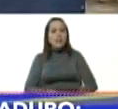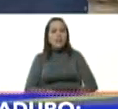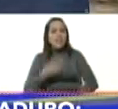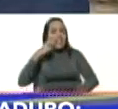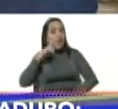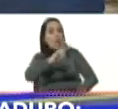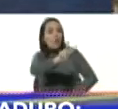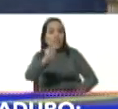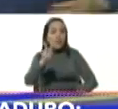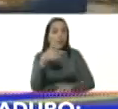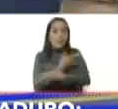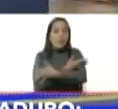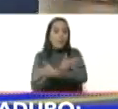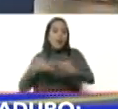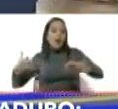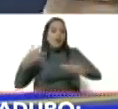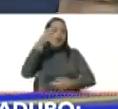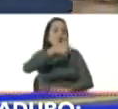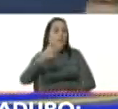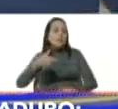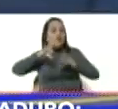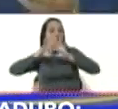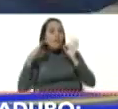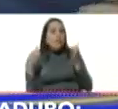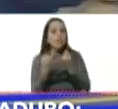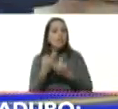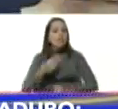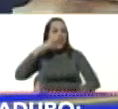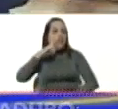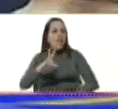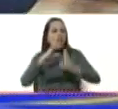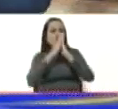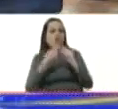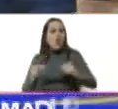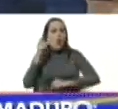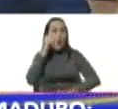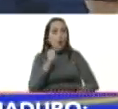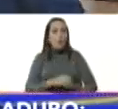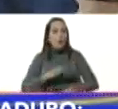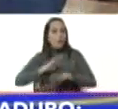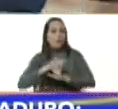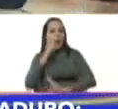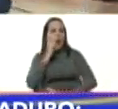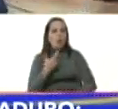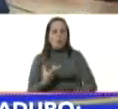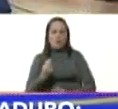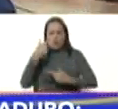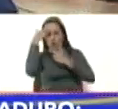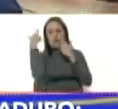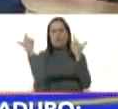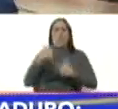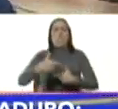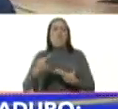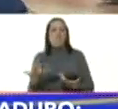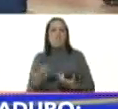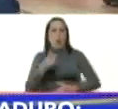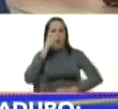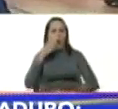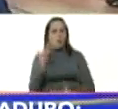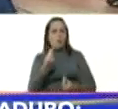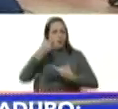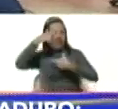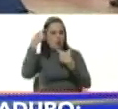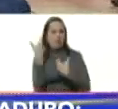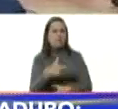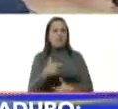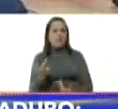millones de personas, que lo vean todas las familias, que lo vean todos los hombres, porque todavía los hombres somos muy machistas. Muy bien. Los hombres son muy